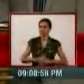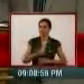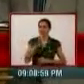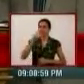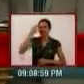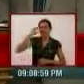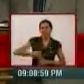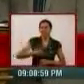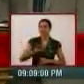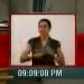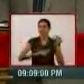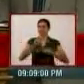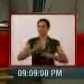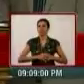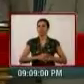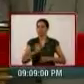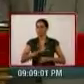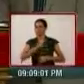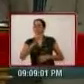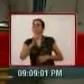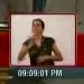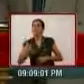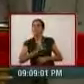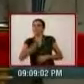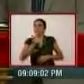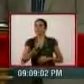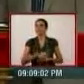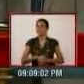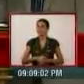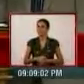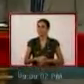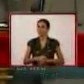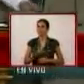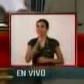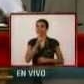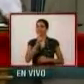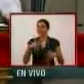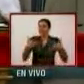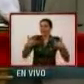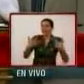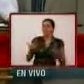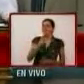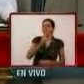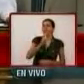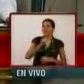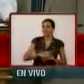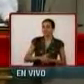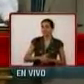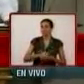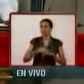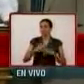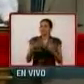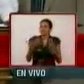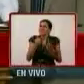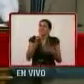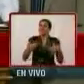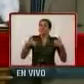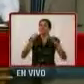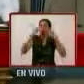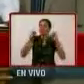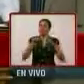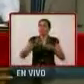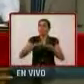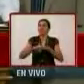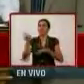cree quien lo hace beneficia quitarle la electricidad a todo un pueblo? ¿Ah?